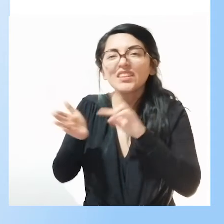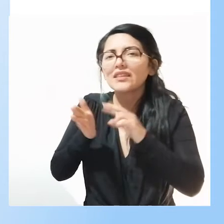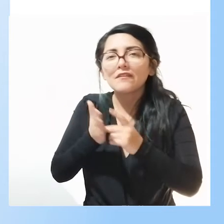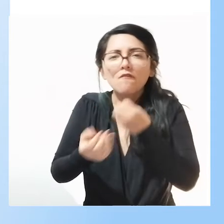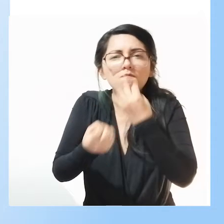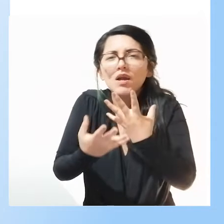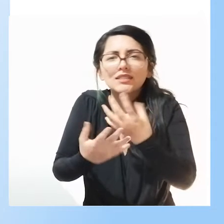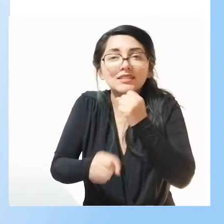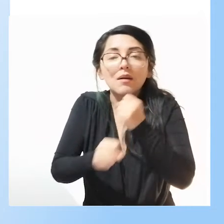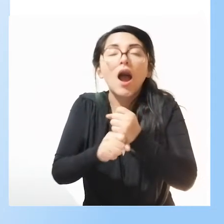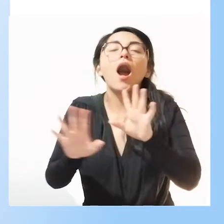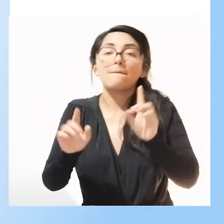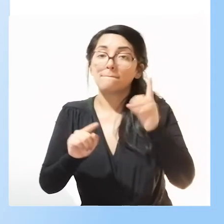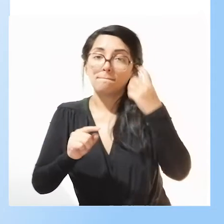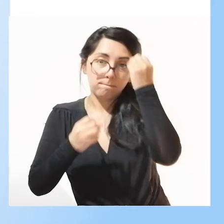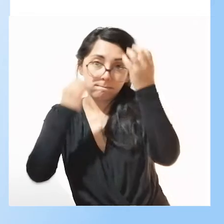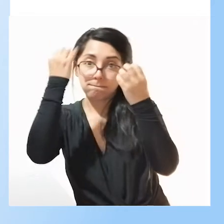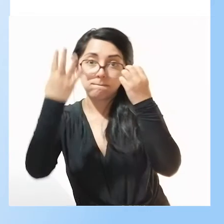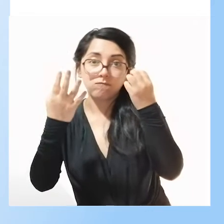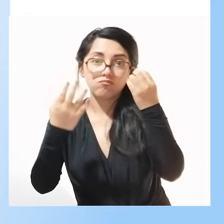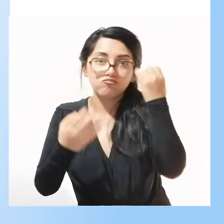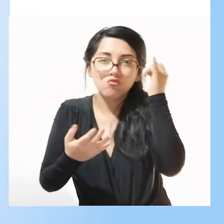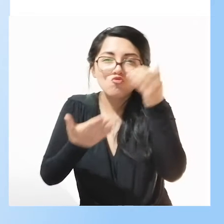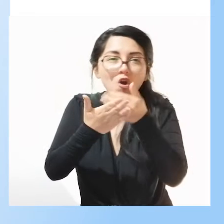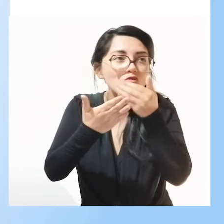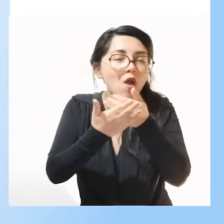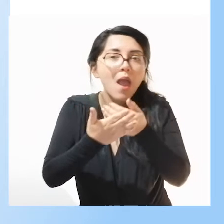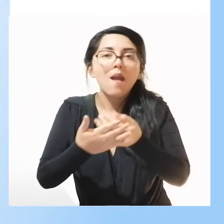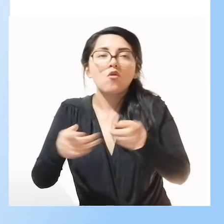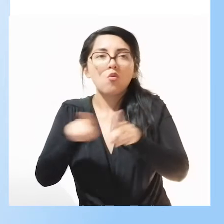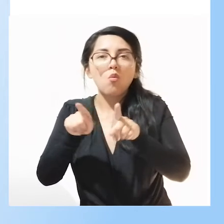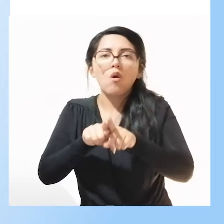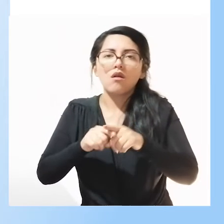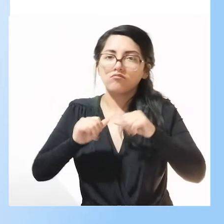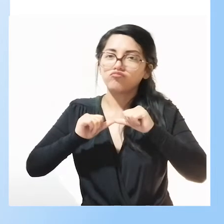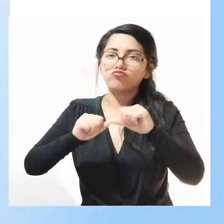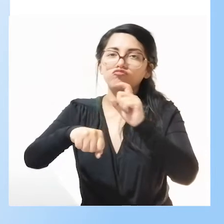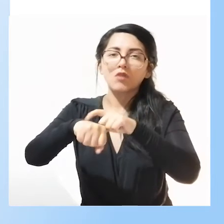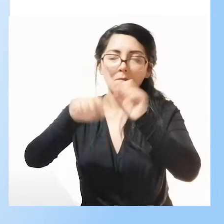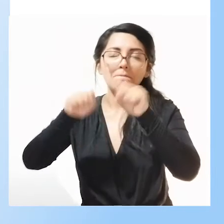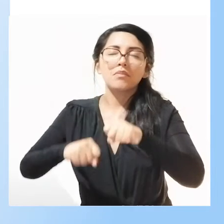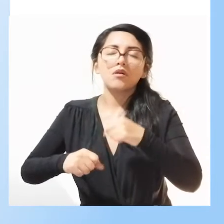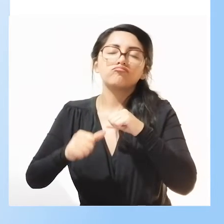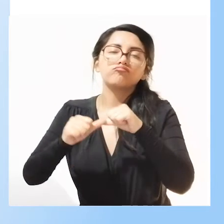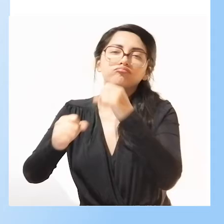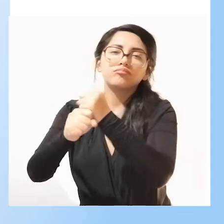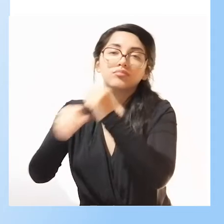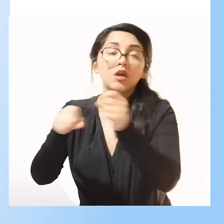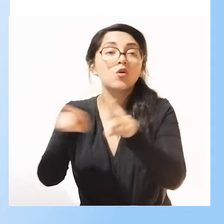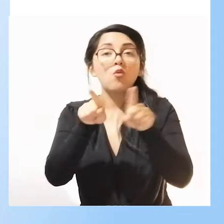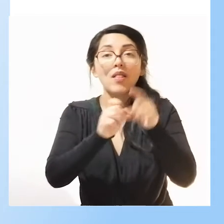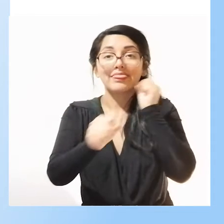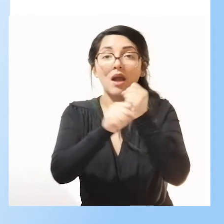práctica implica innovación, creatividad, implica sostenibilidad en el tiempo, implica trabajo colaborativo